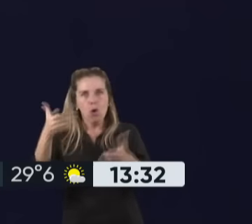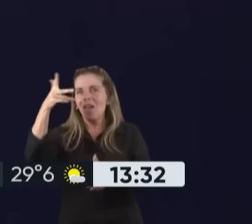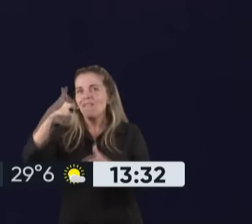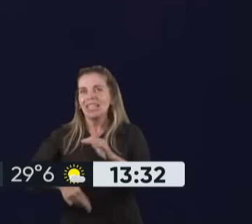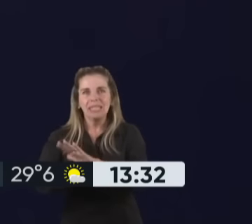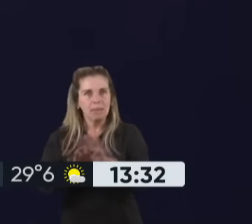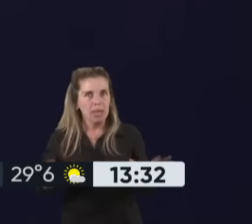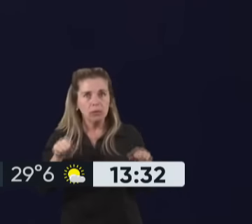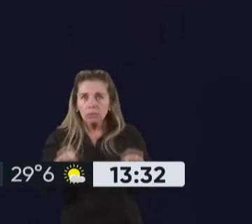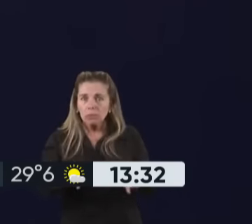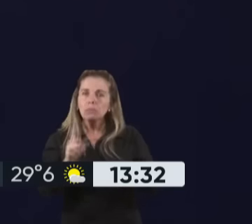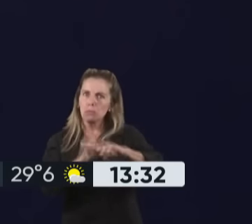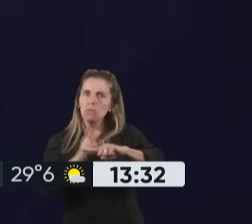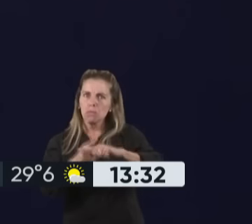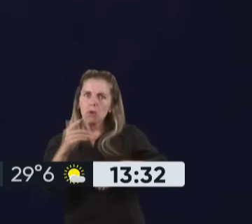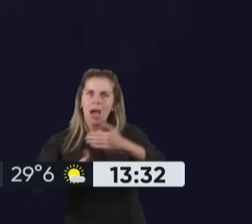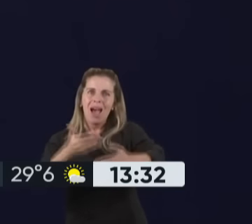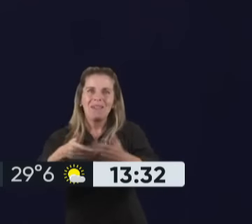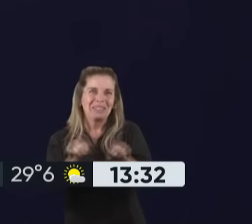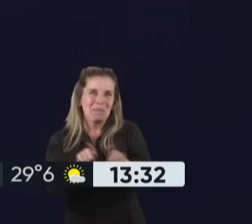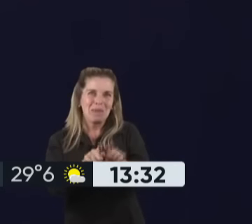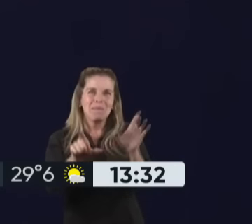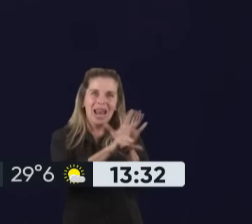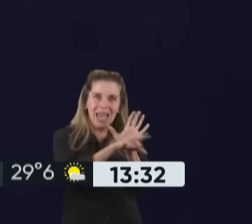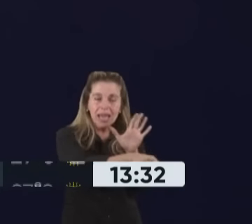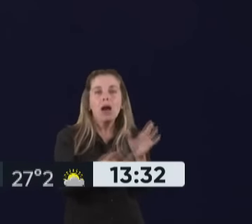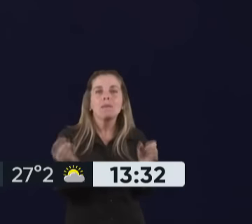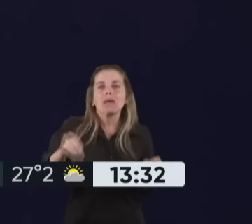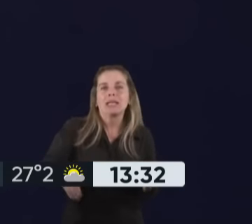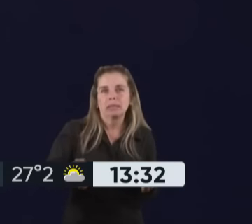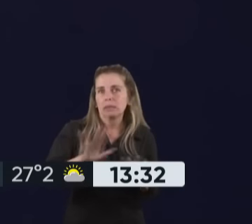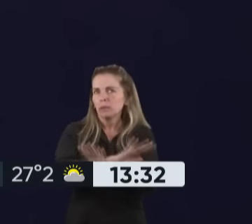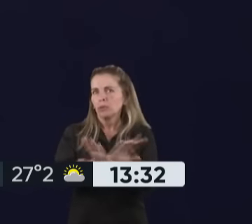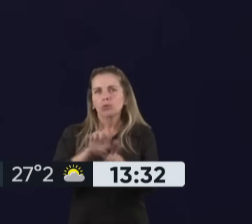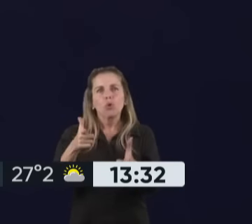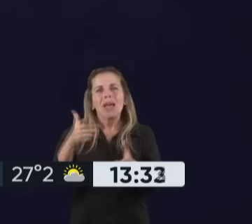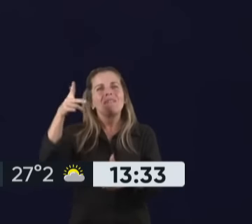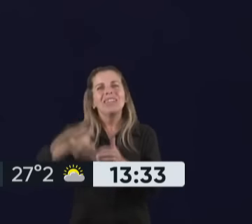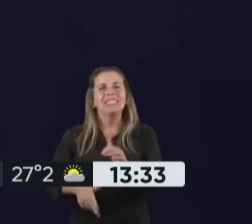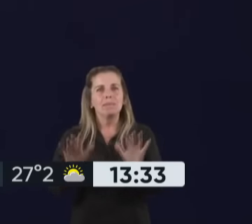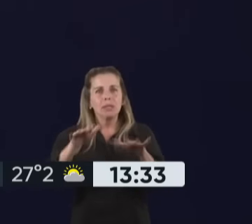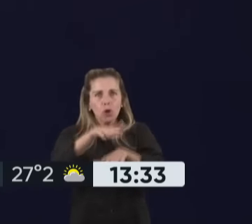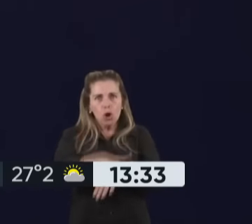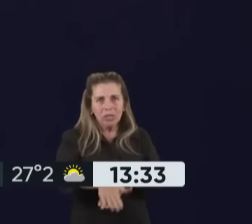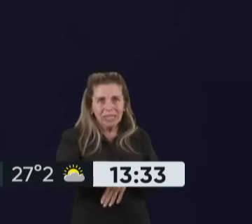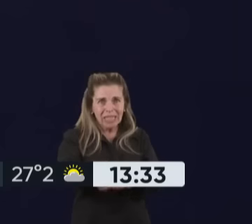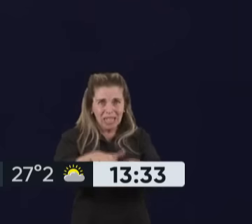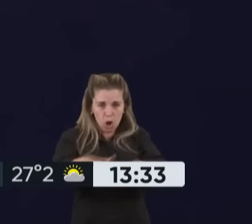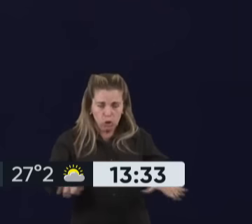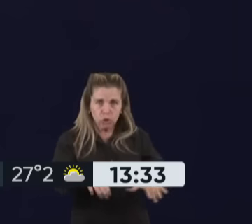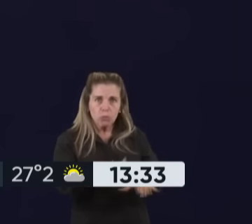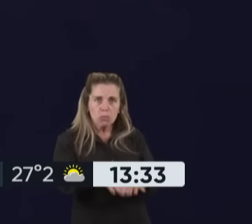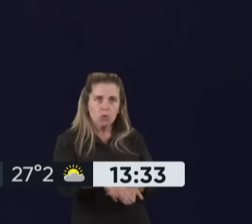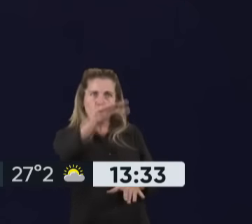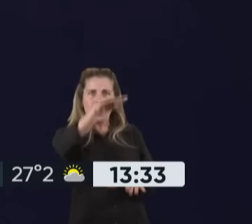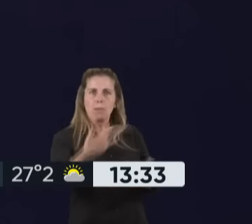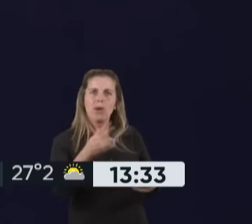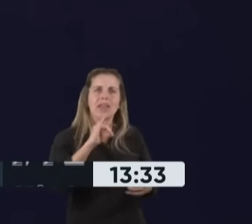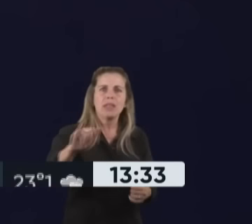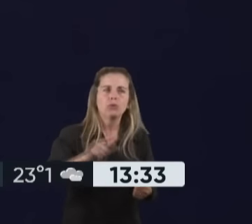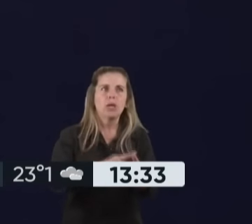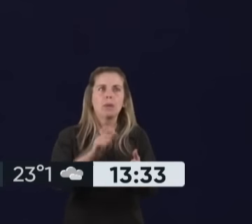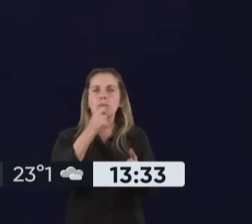avance más sobre eso que había logrado Piazza, que había sido realmente terrible. Corrupción de